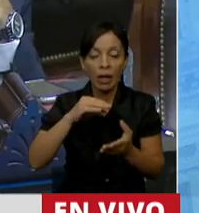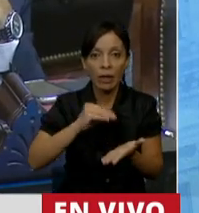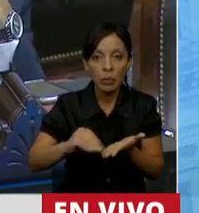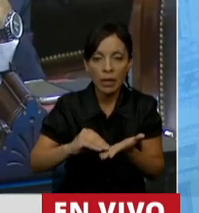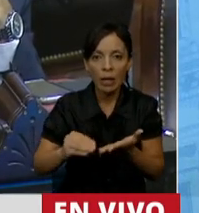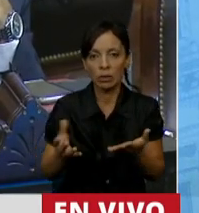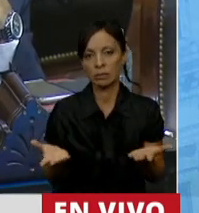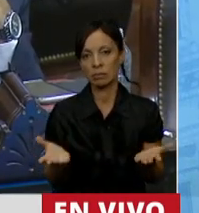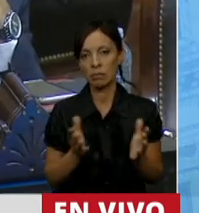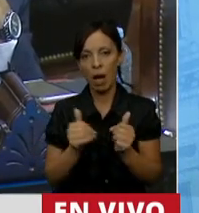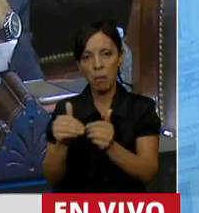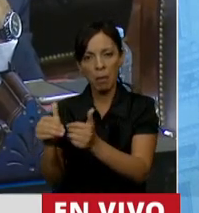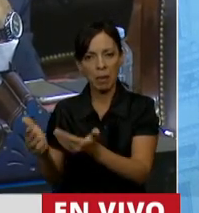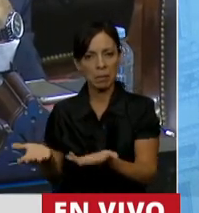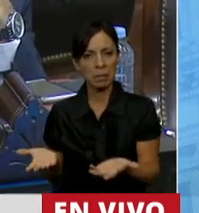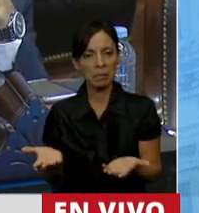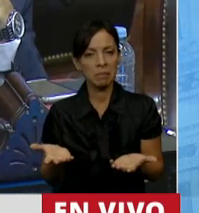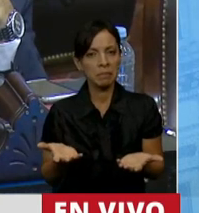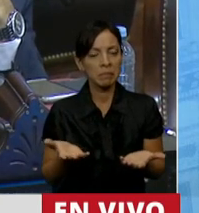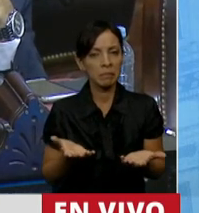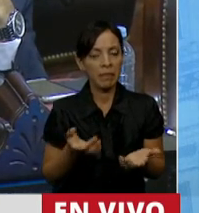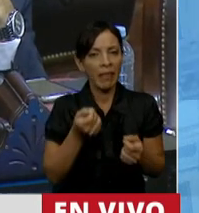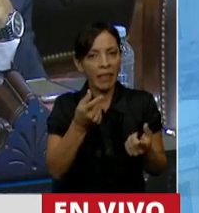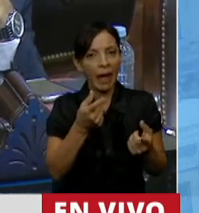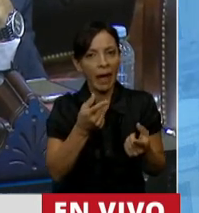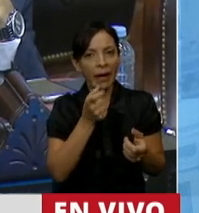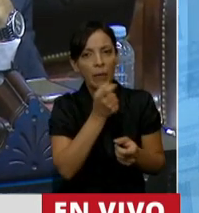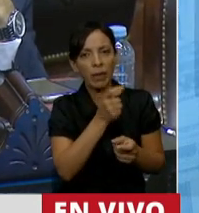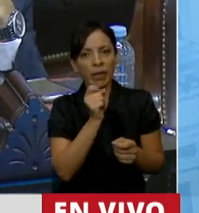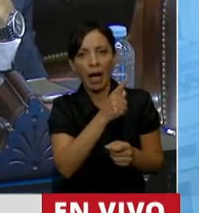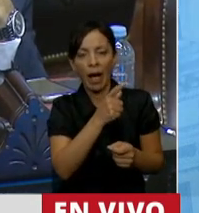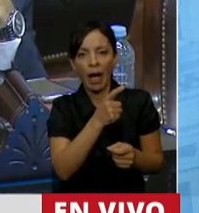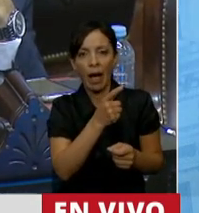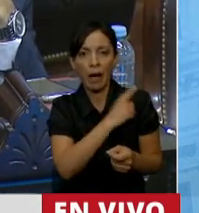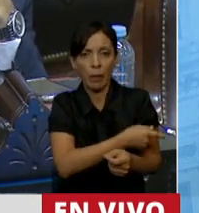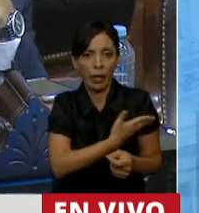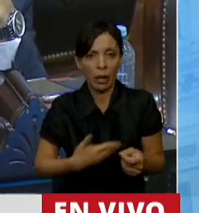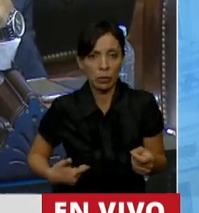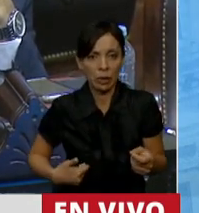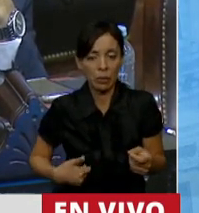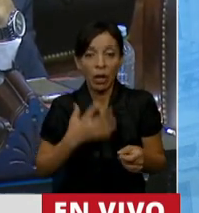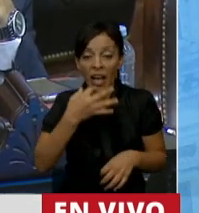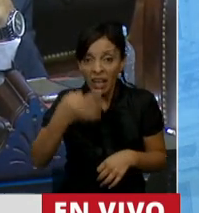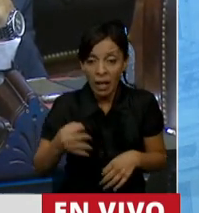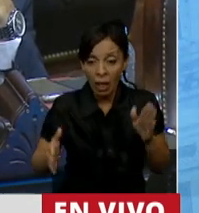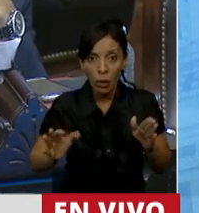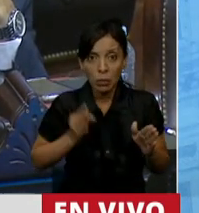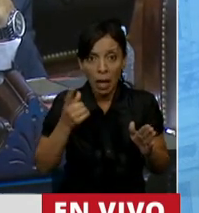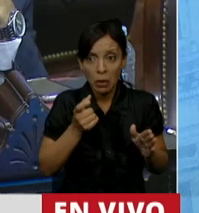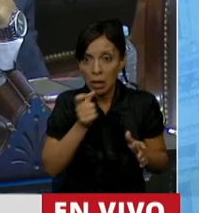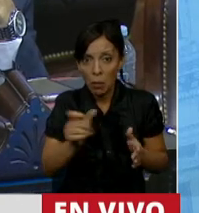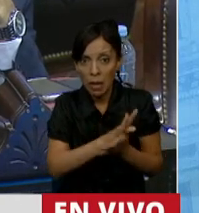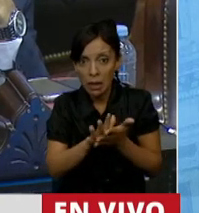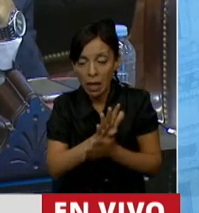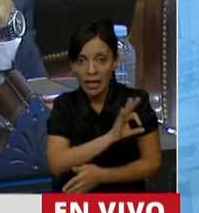creo que viene evidentemente a responder una agenda de un Ejecutivo que no ha dado respuesta en un año. En un año donde no ha